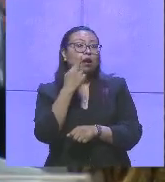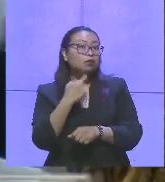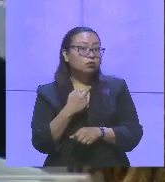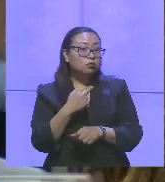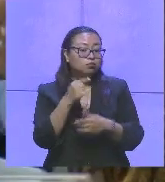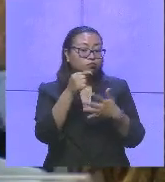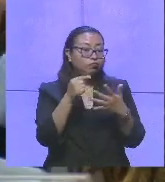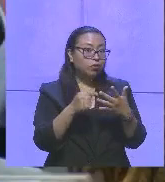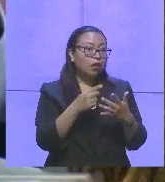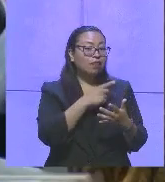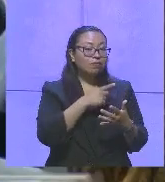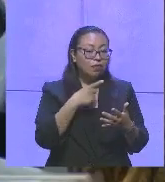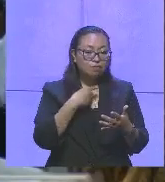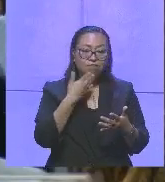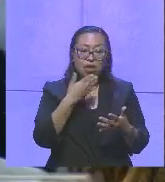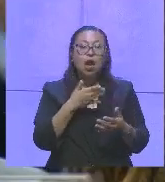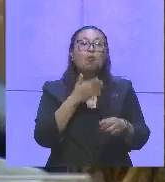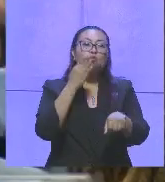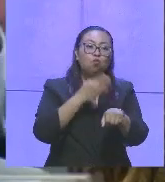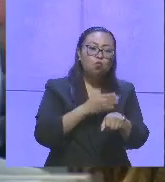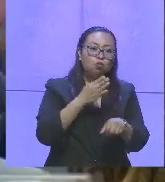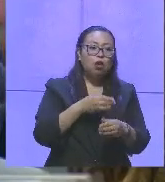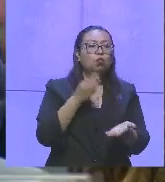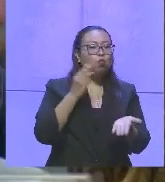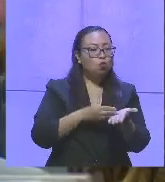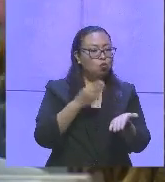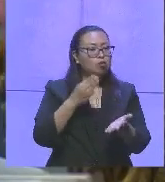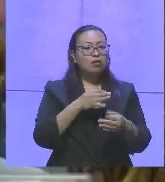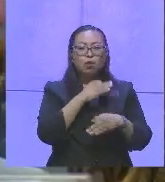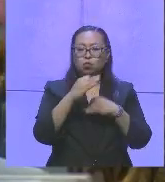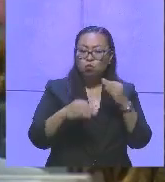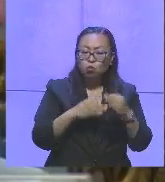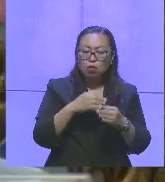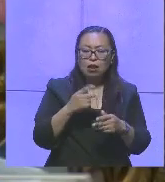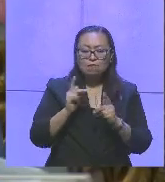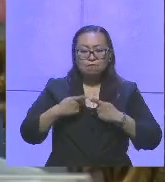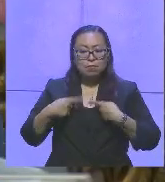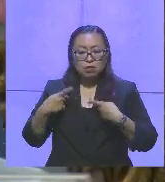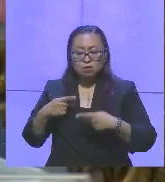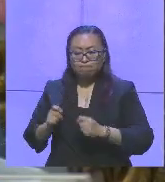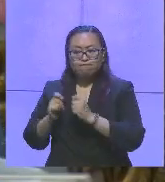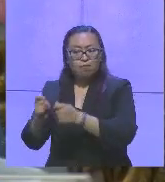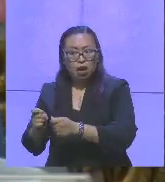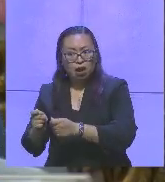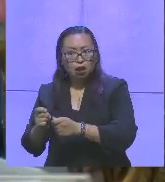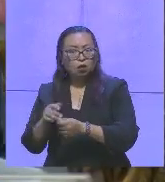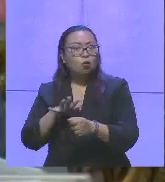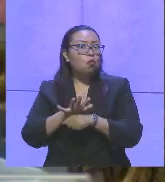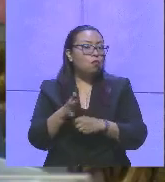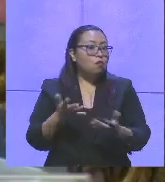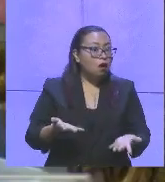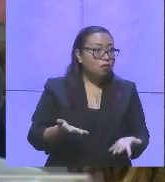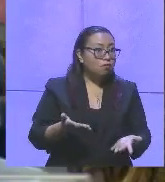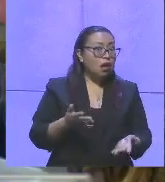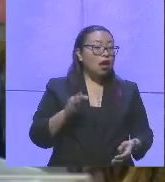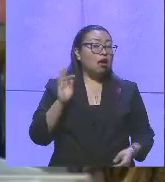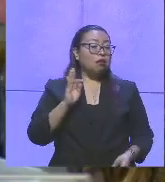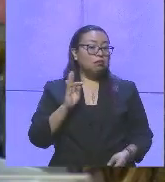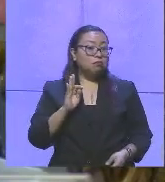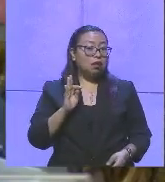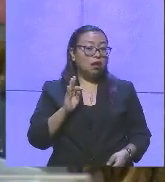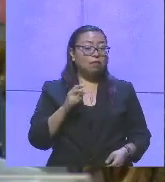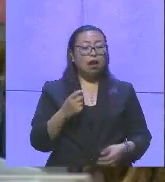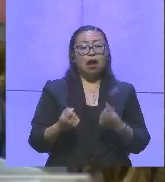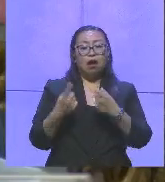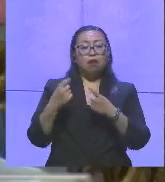amonestar, en su caso imponer multas, reducción de administraciones y en muchos casos, tal vez en la fibra más